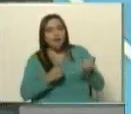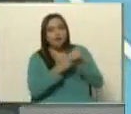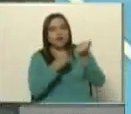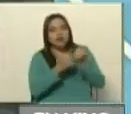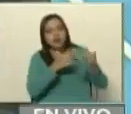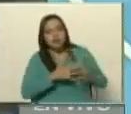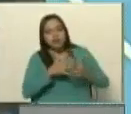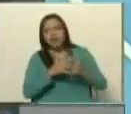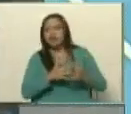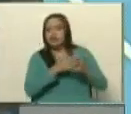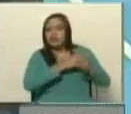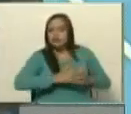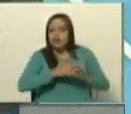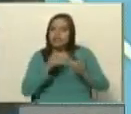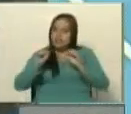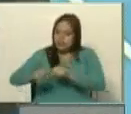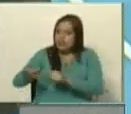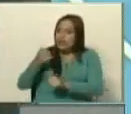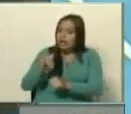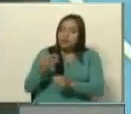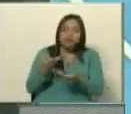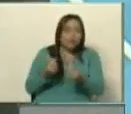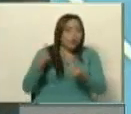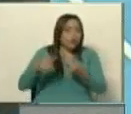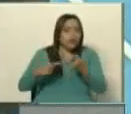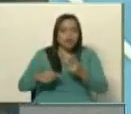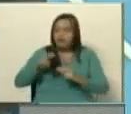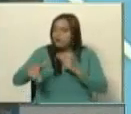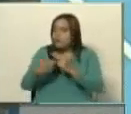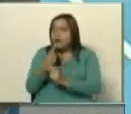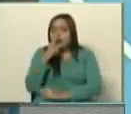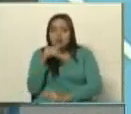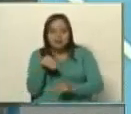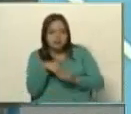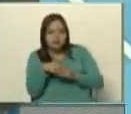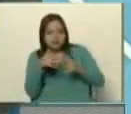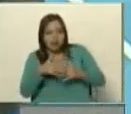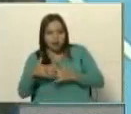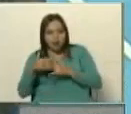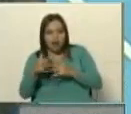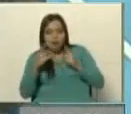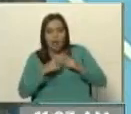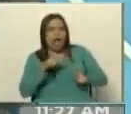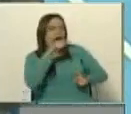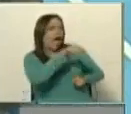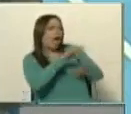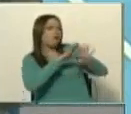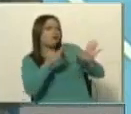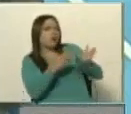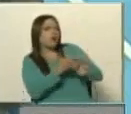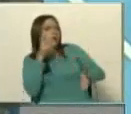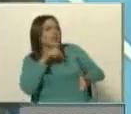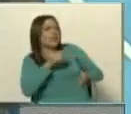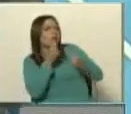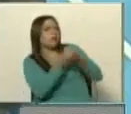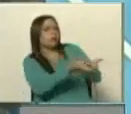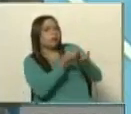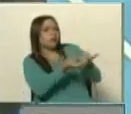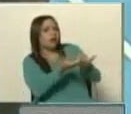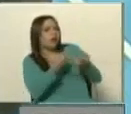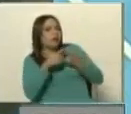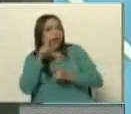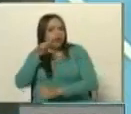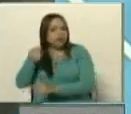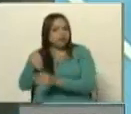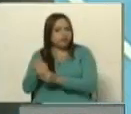Claro. Hay una serie de cosas que nunca nos cuentan, pero sí son capaces de llenar el mundo de mentiras, al punto de que hay millones de personas